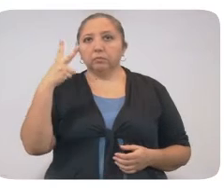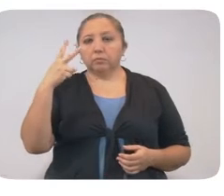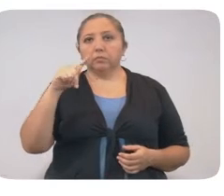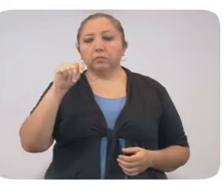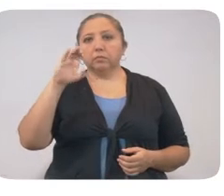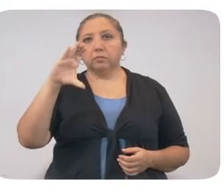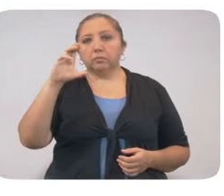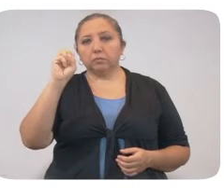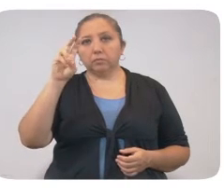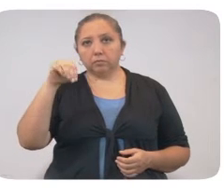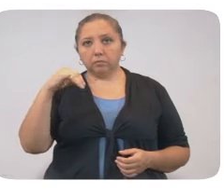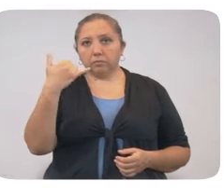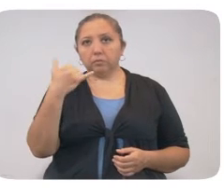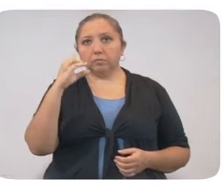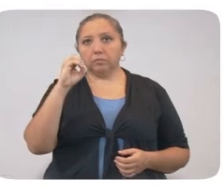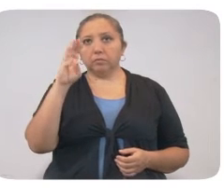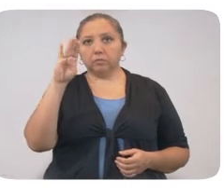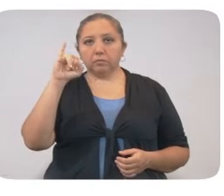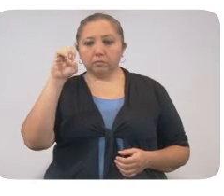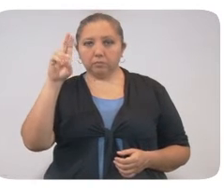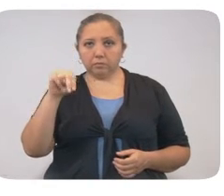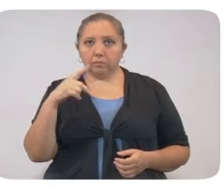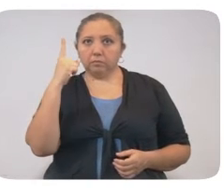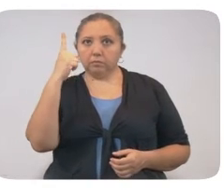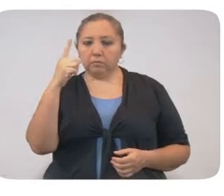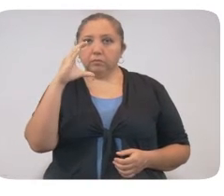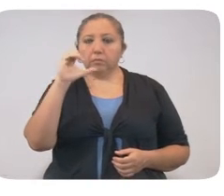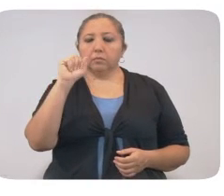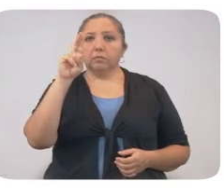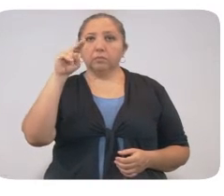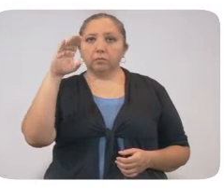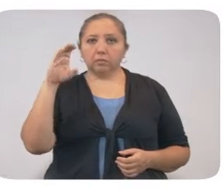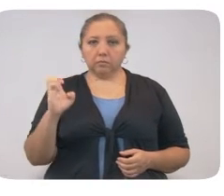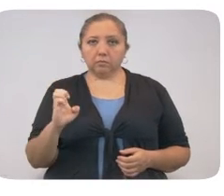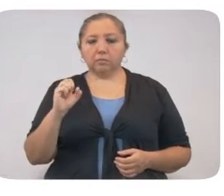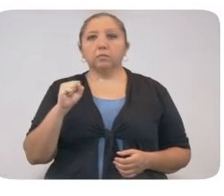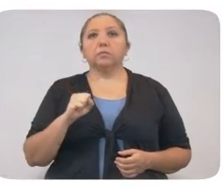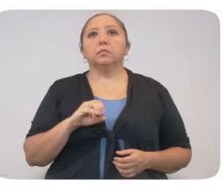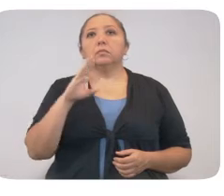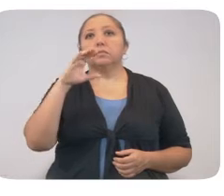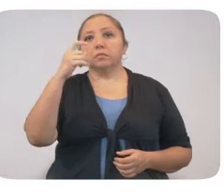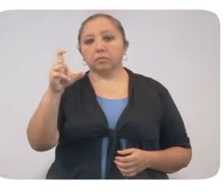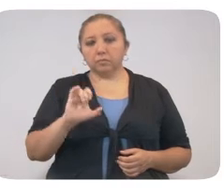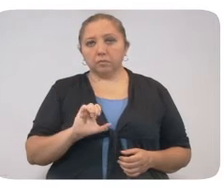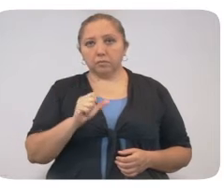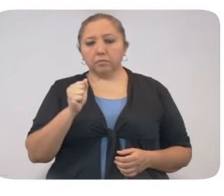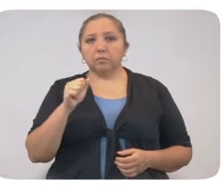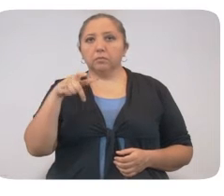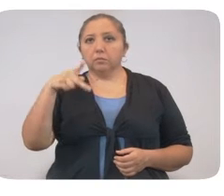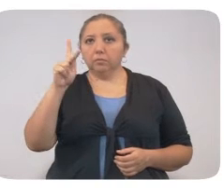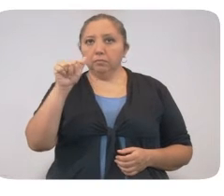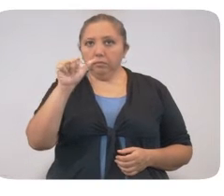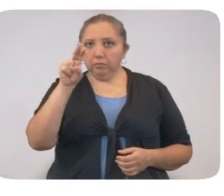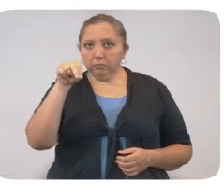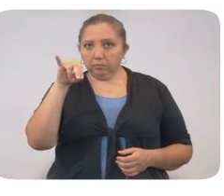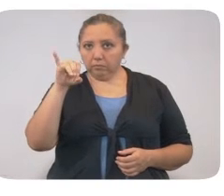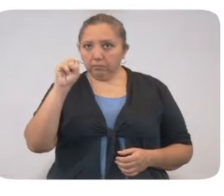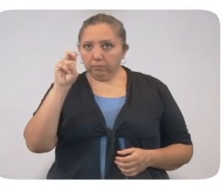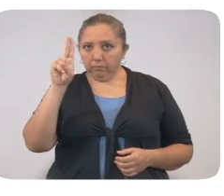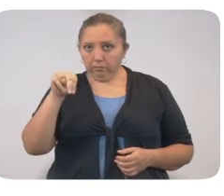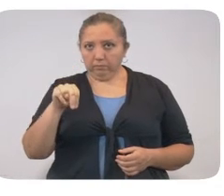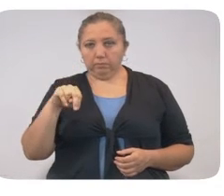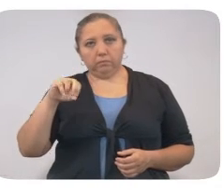Tecom, Temozón y Yobaín, y 1 en Acanqué, Bocobá, Chemash, Canacín, Muna,